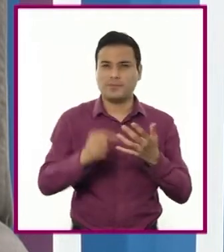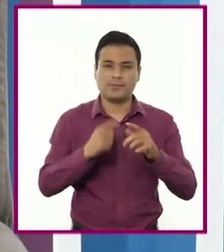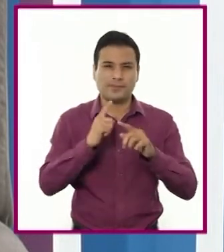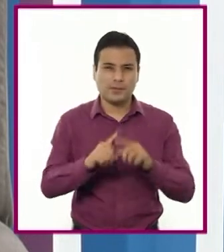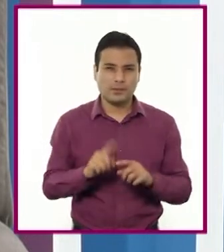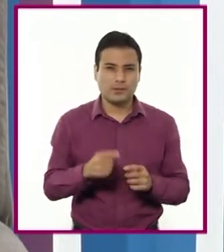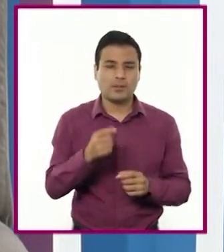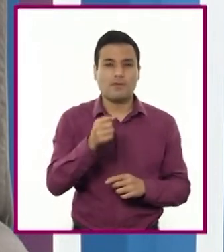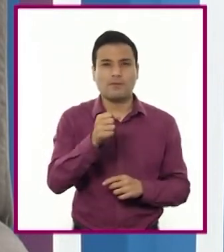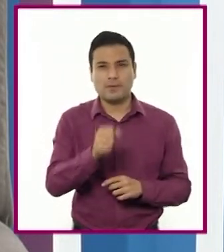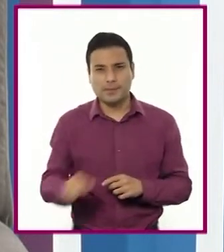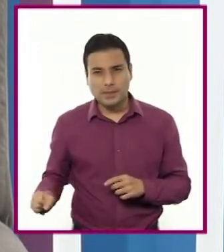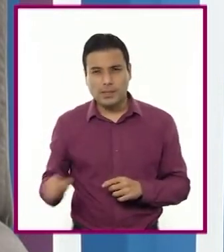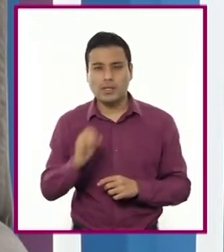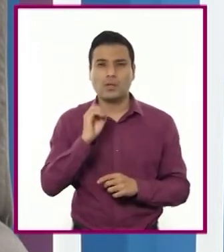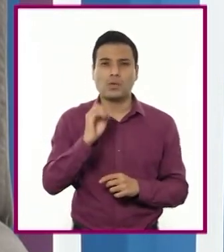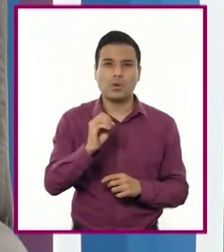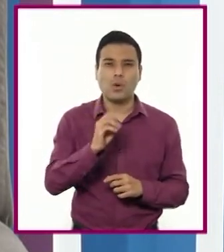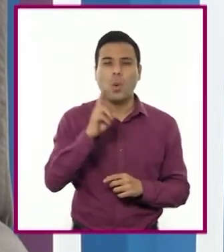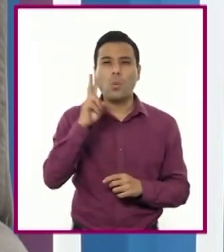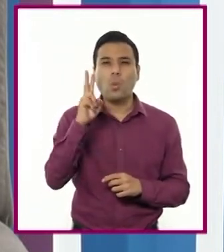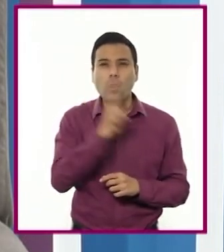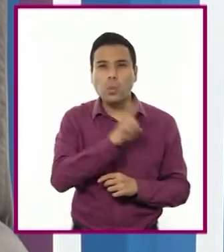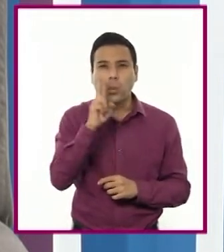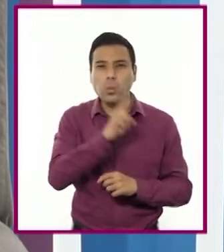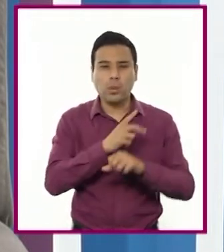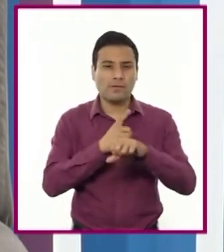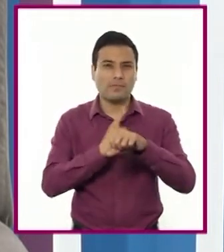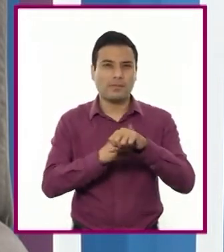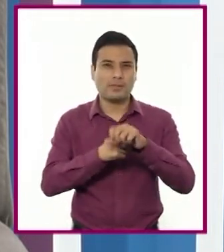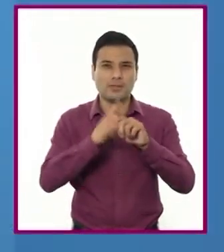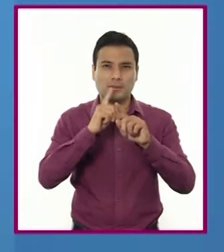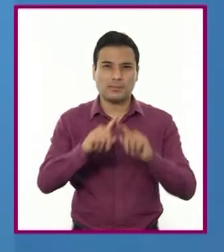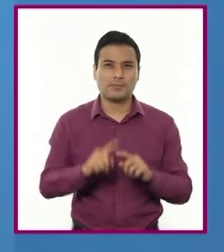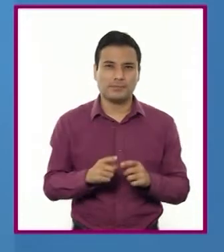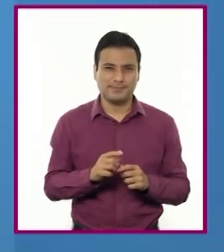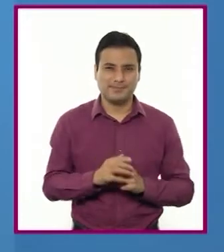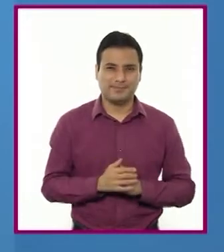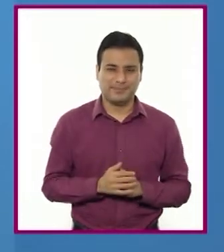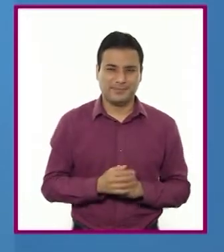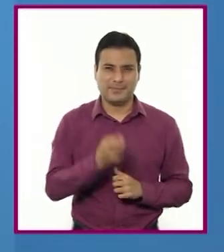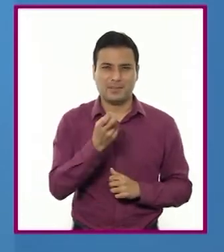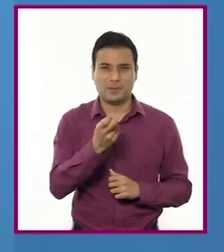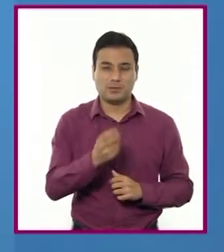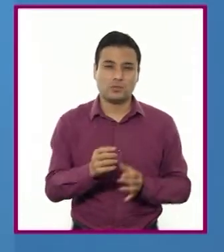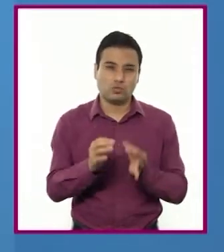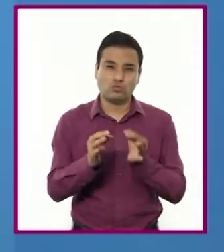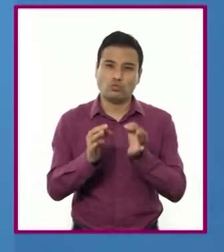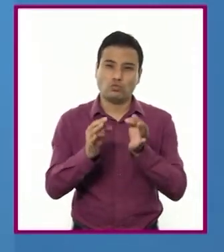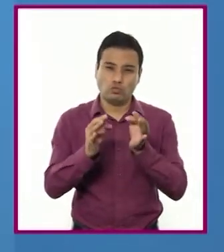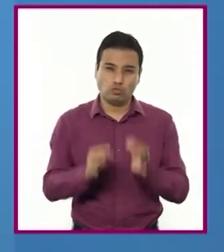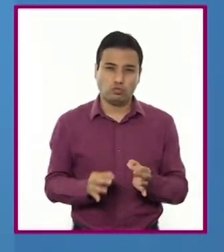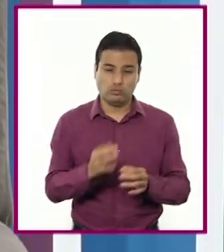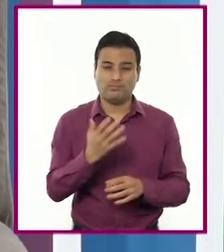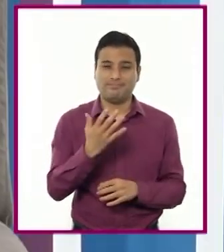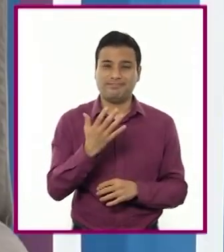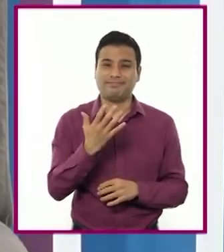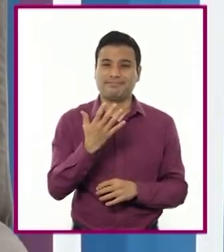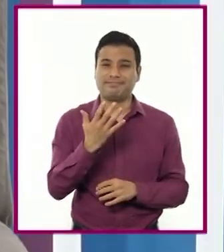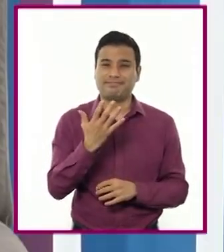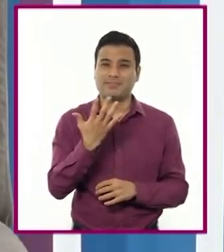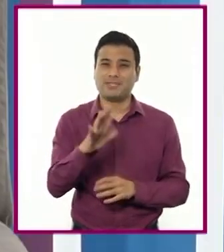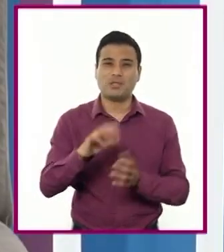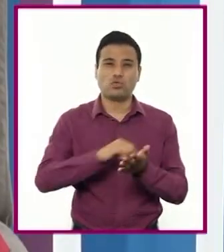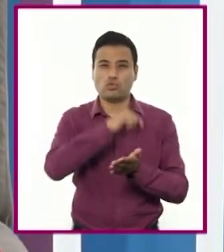diarrea y las infecciones de las vías respiratorias inferiores o neumonía se encuentran entre las 10 principales